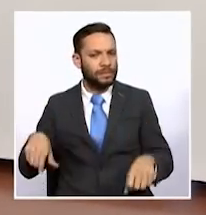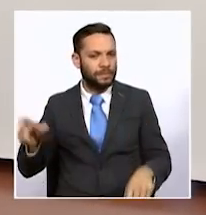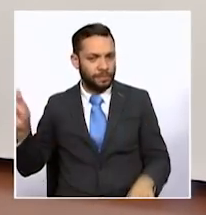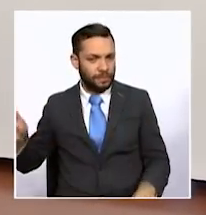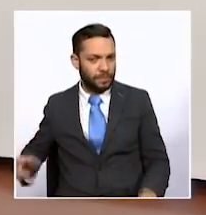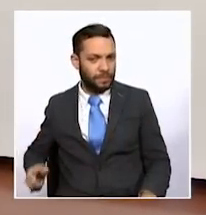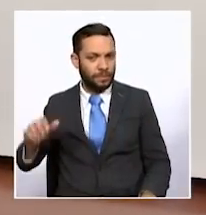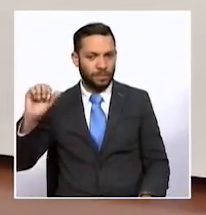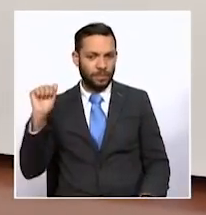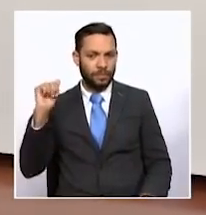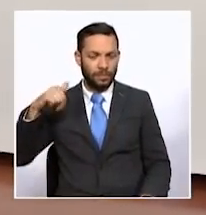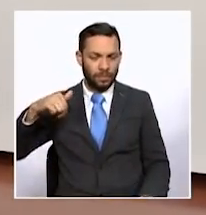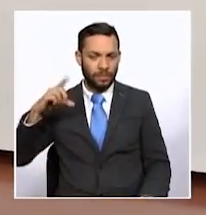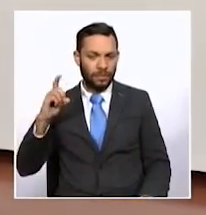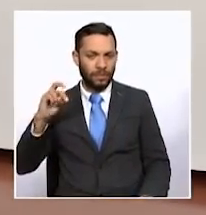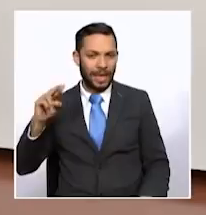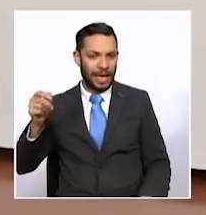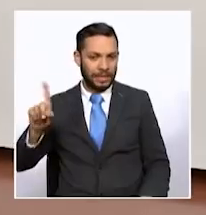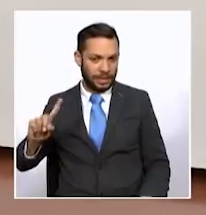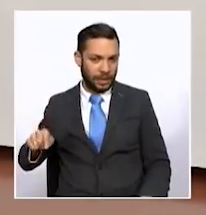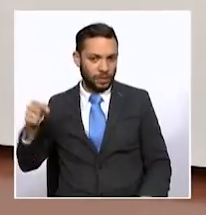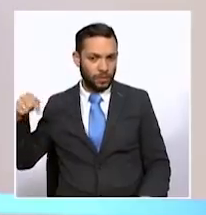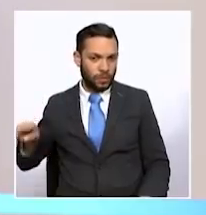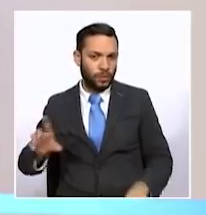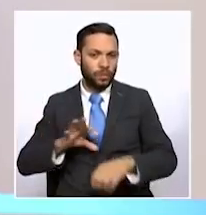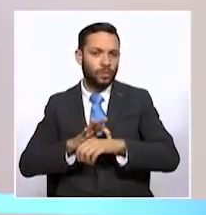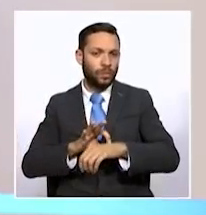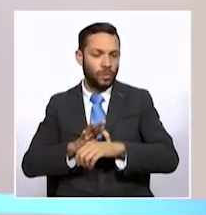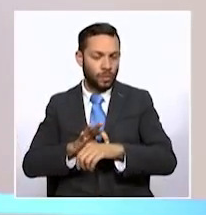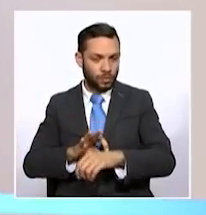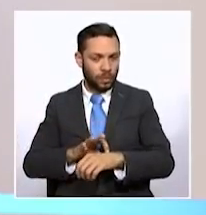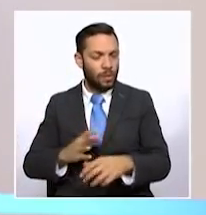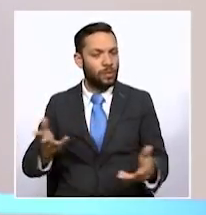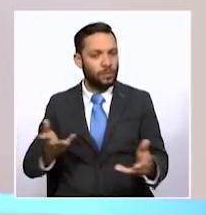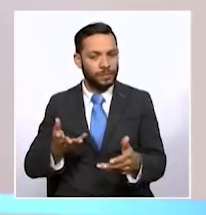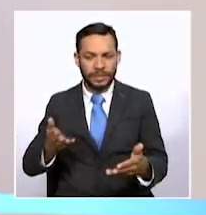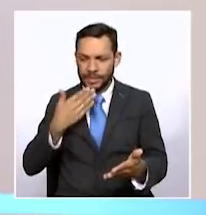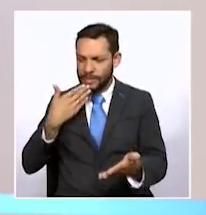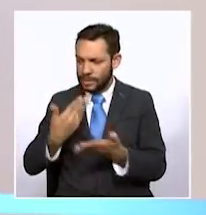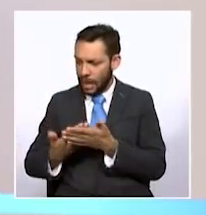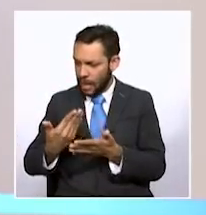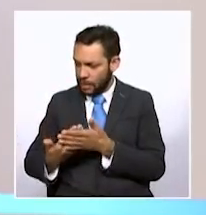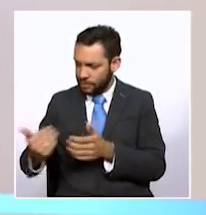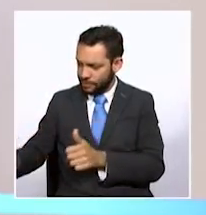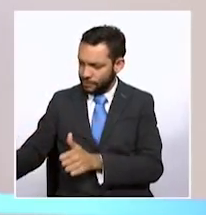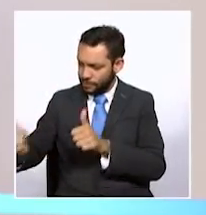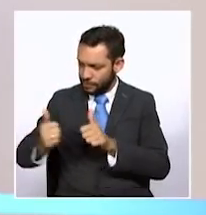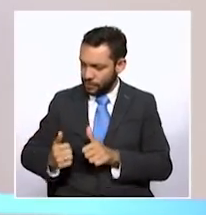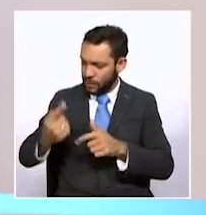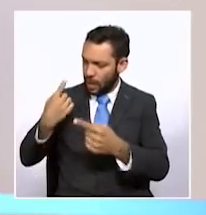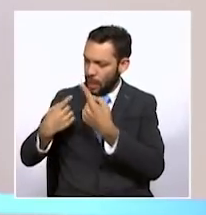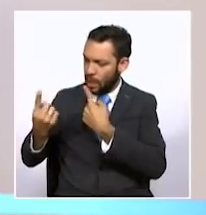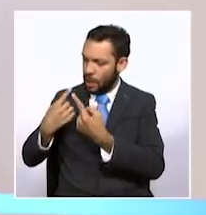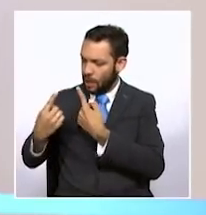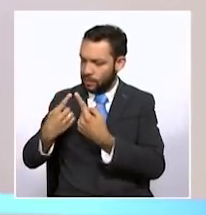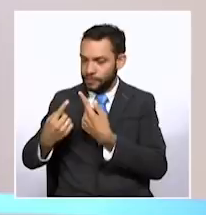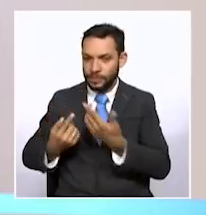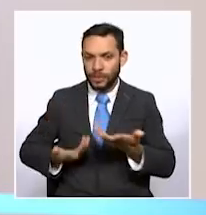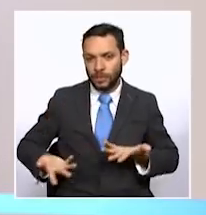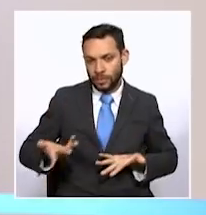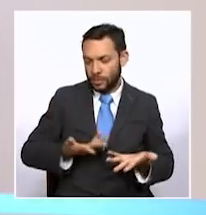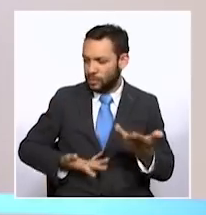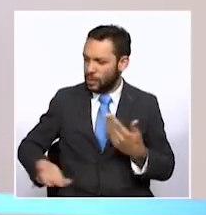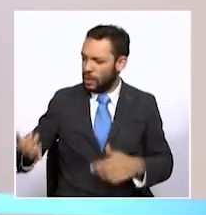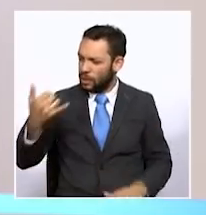doctor Andrés Felipe Aranzazo Toro, a quien agradezco, médico ortopedista, por compartir con nosotros este espacio. ¿En qué